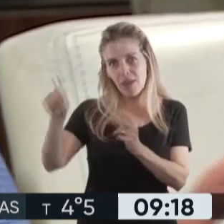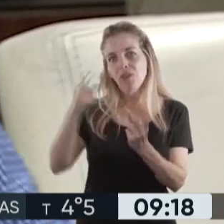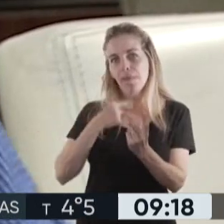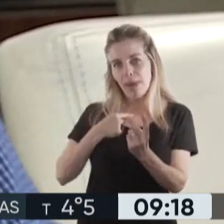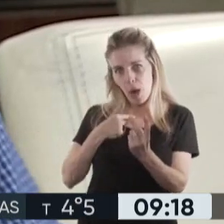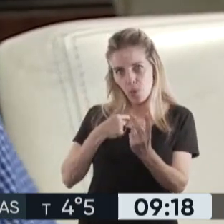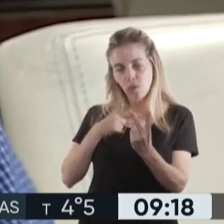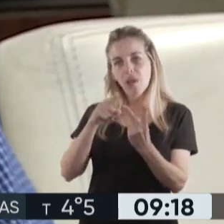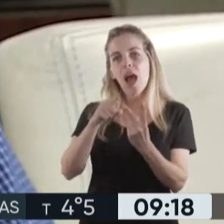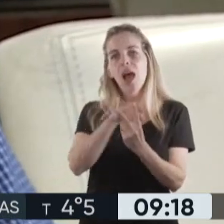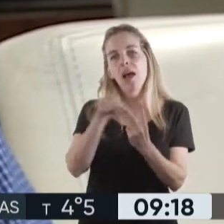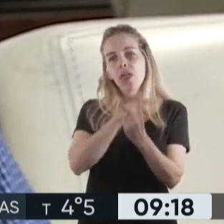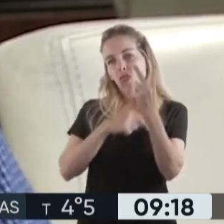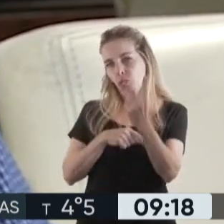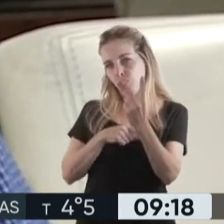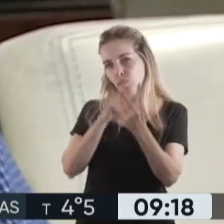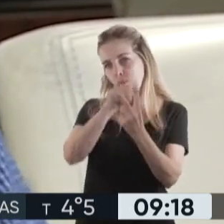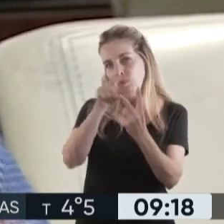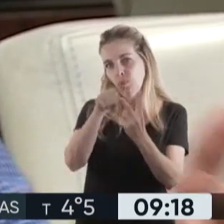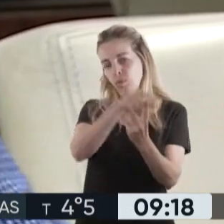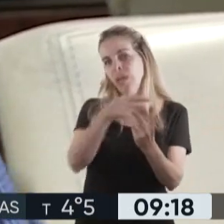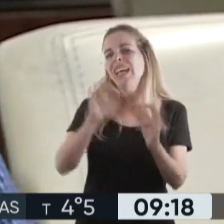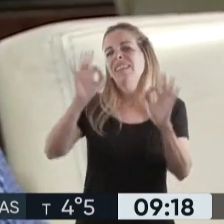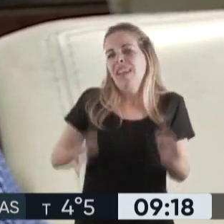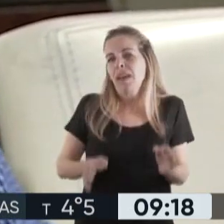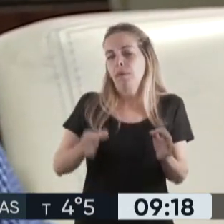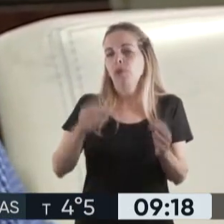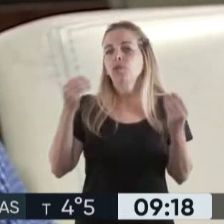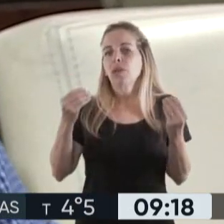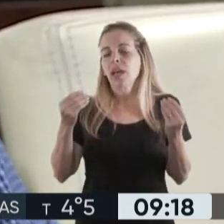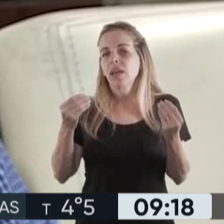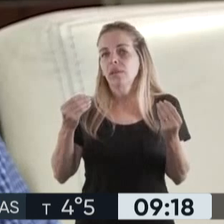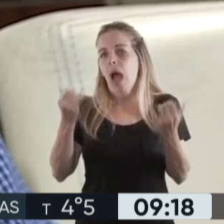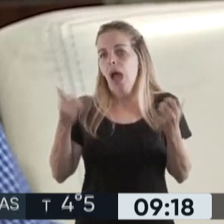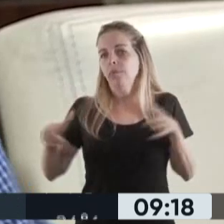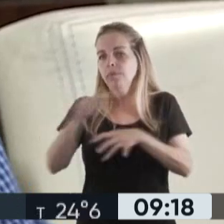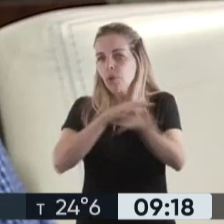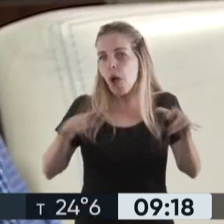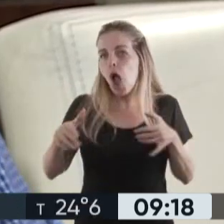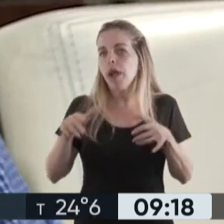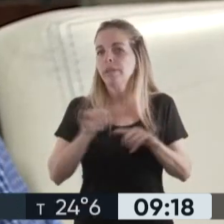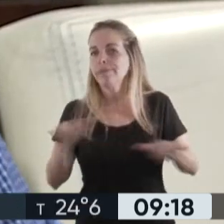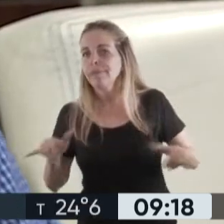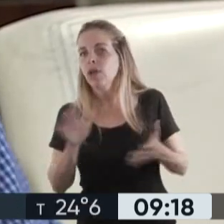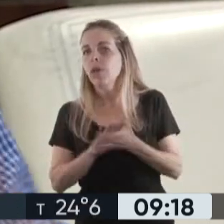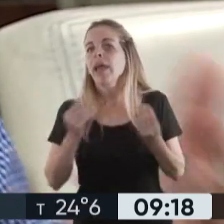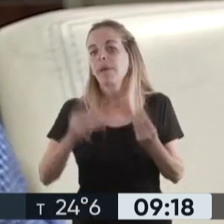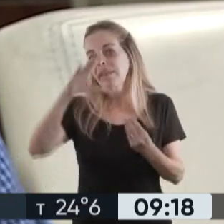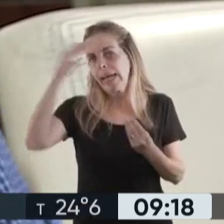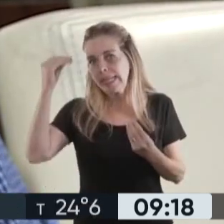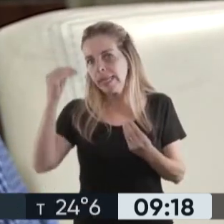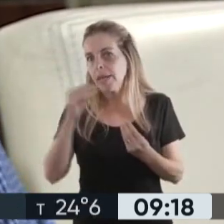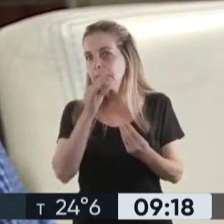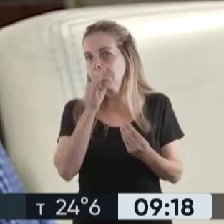se está, más allá de que no querramos mirar las redes, ya se está hablando del tema del silencio en la respuesta de Cristina. Yo te voy a hacer